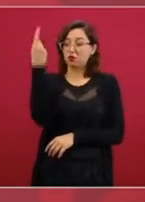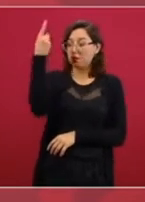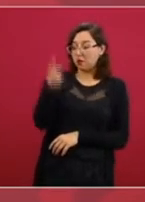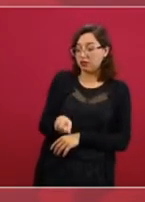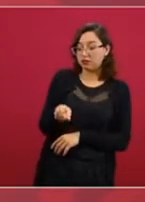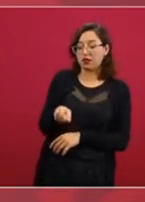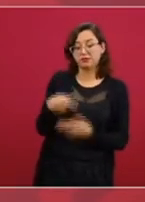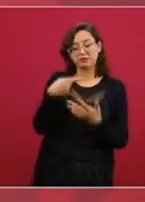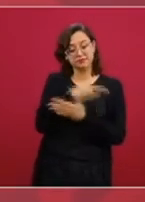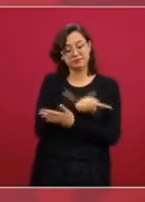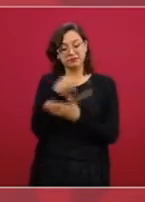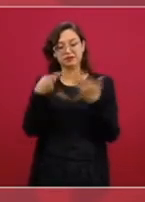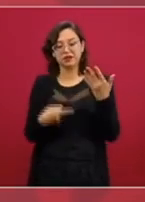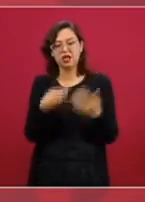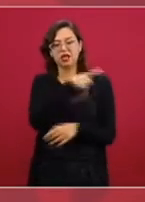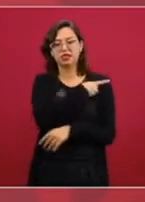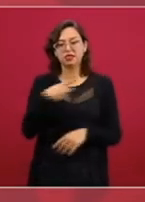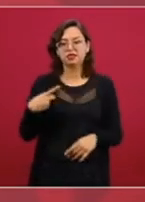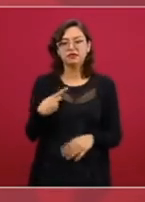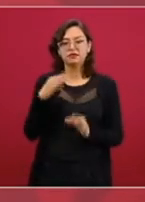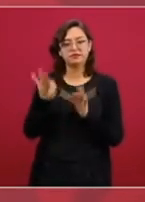Salud, o sea,